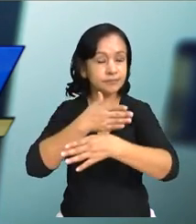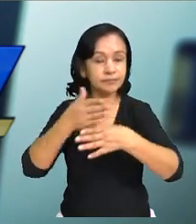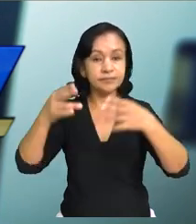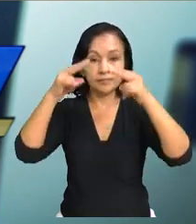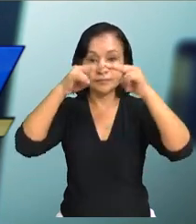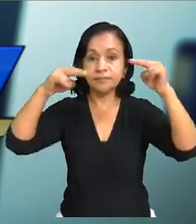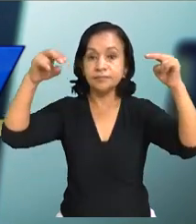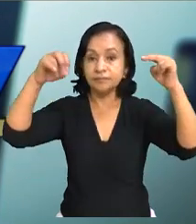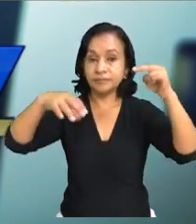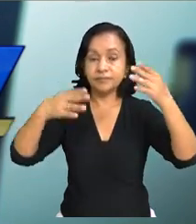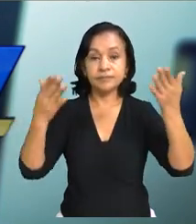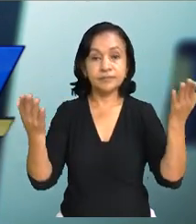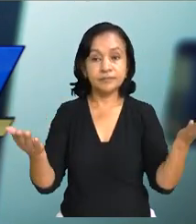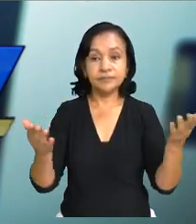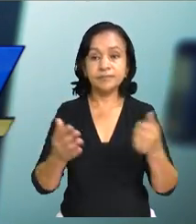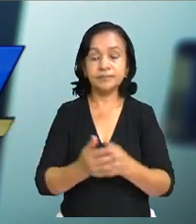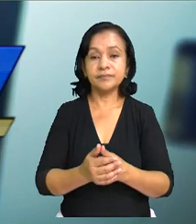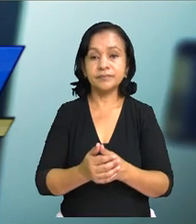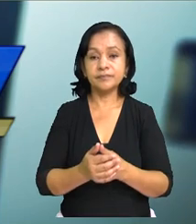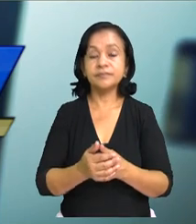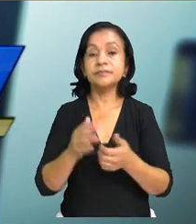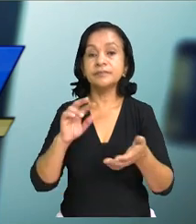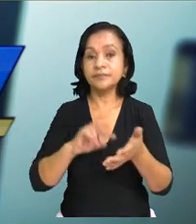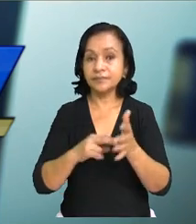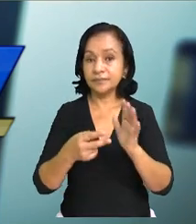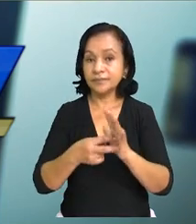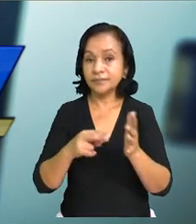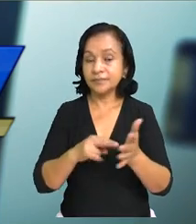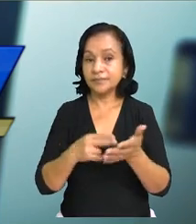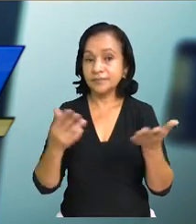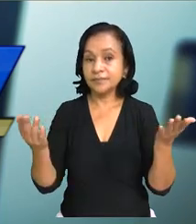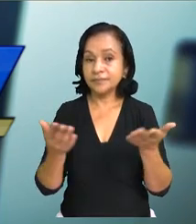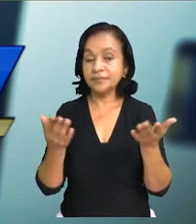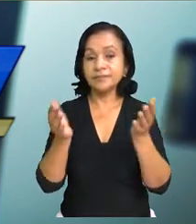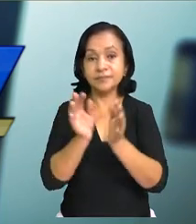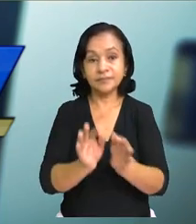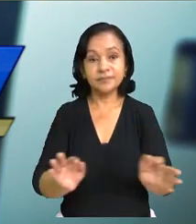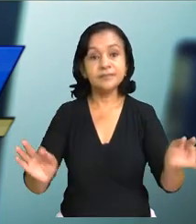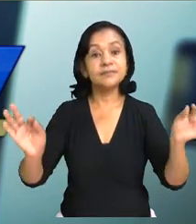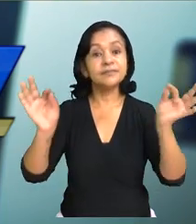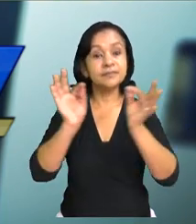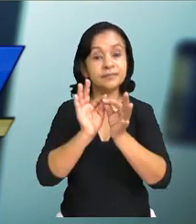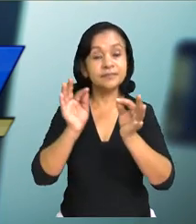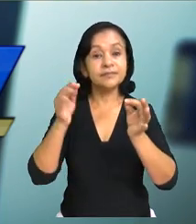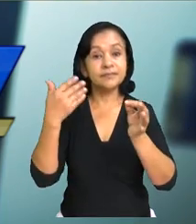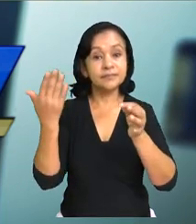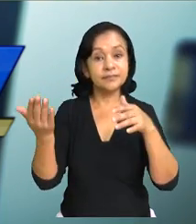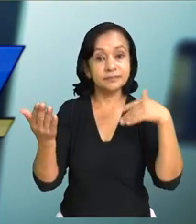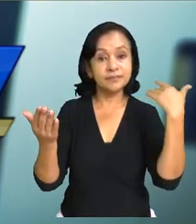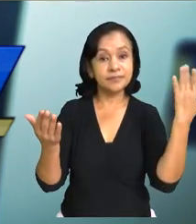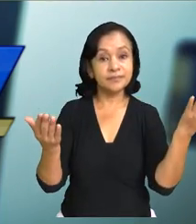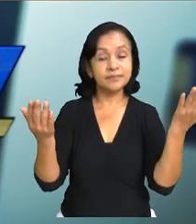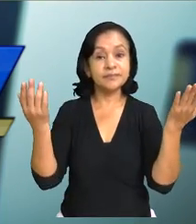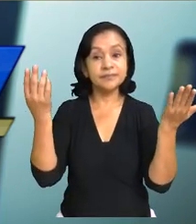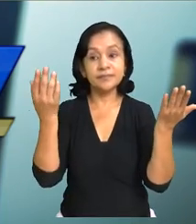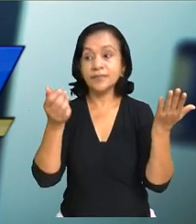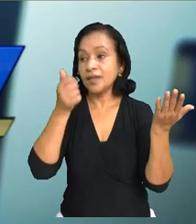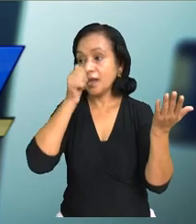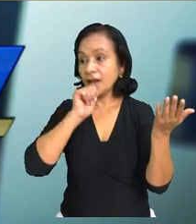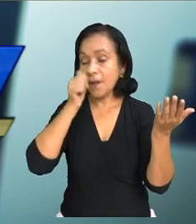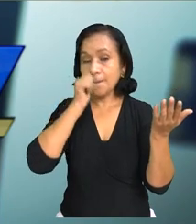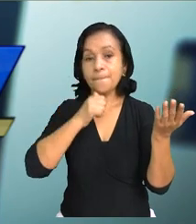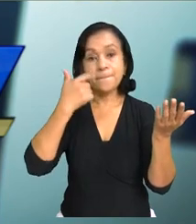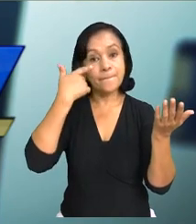energía eléctrica. Y entonces eso significa que es importante tener claro cuáles son los usos,